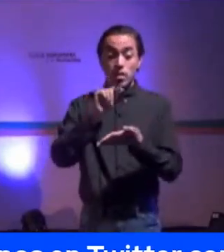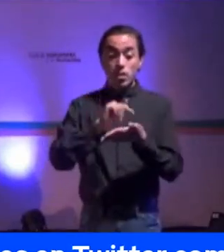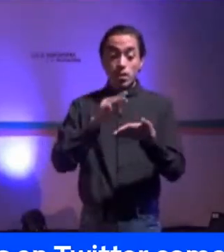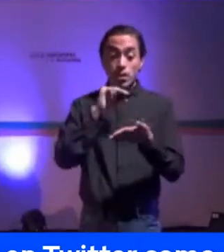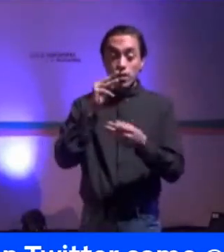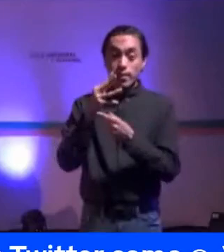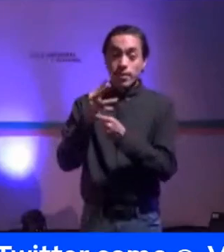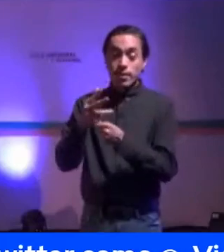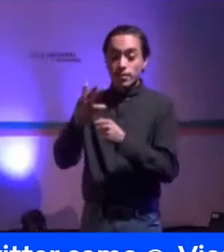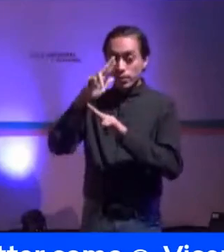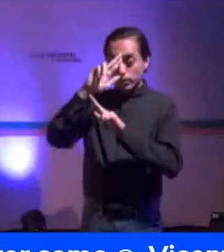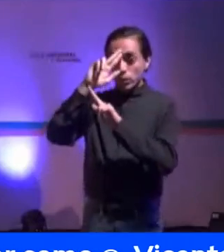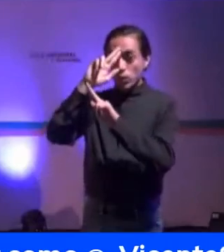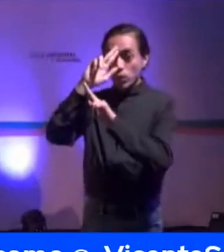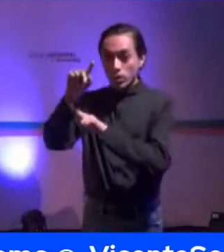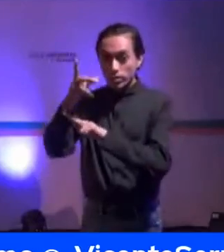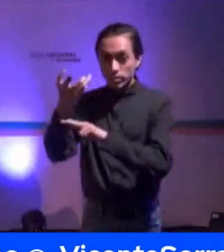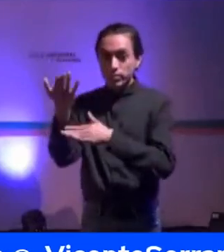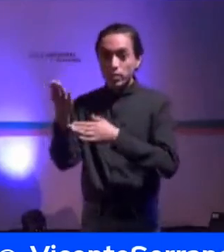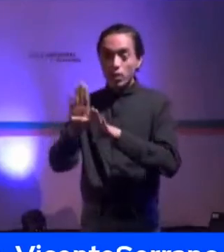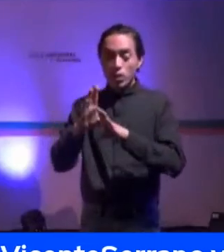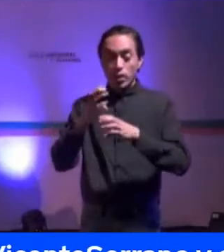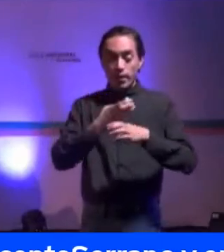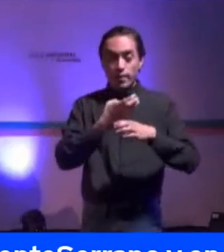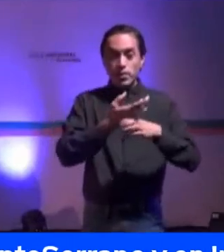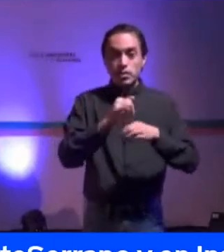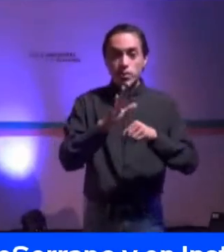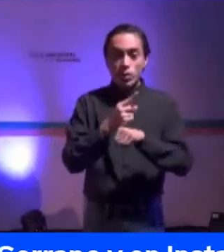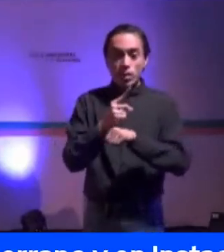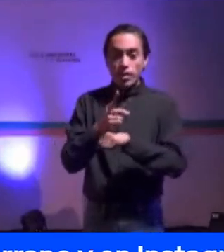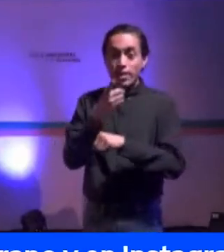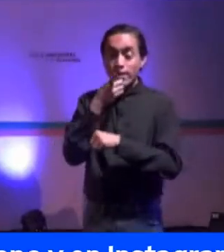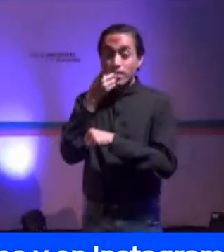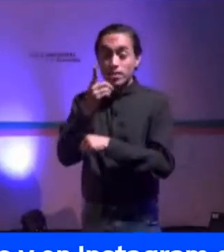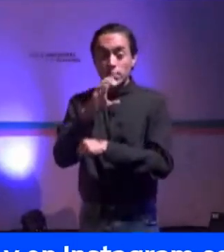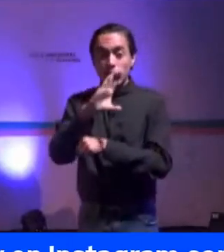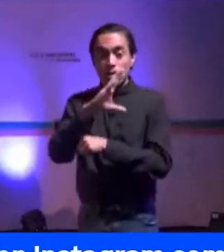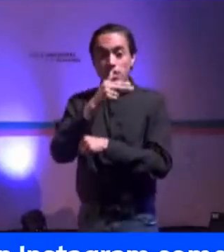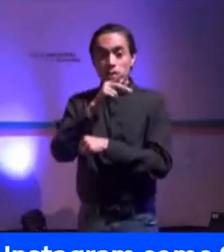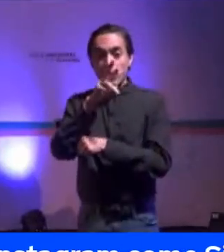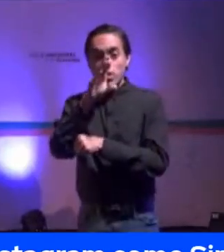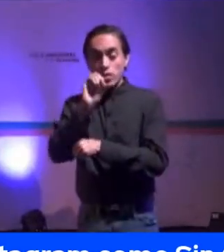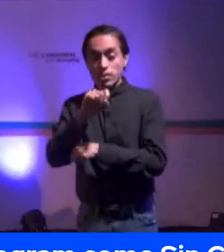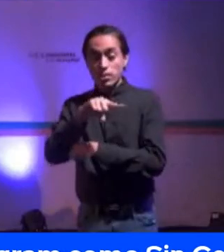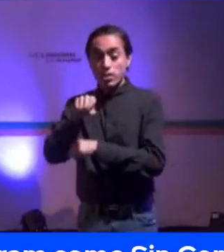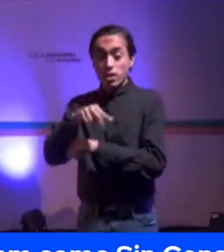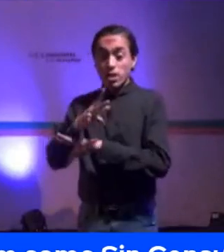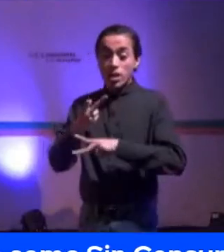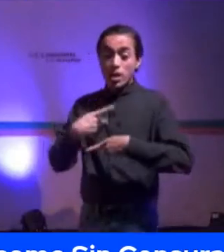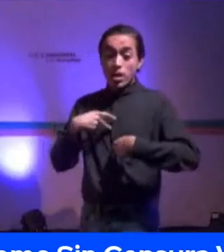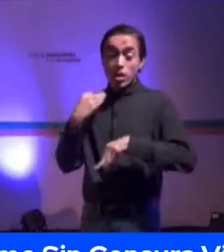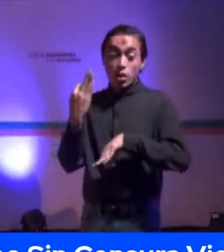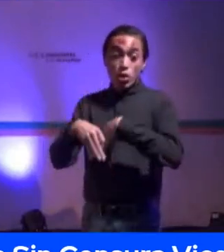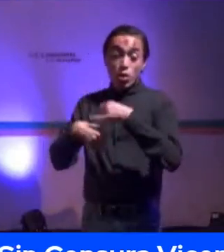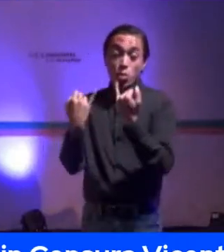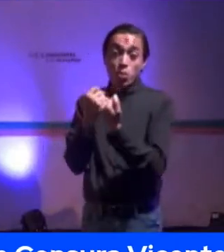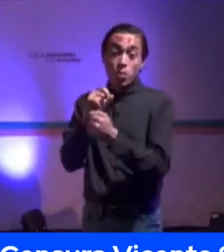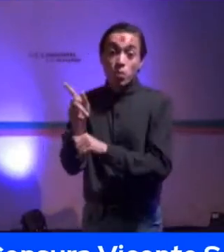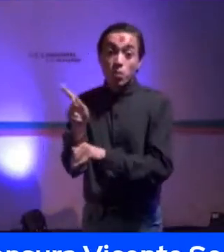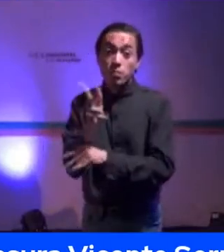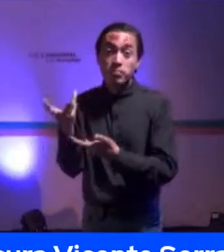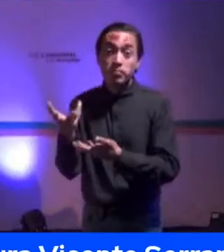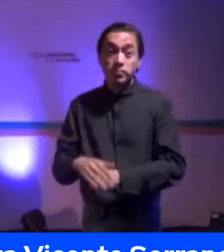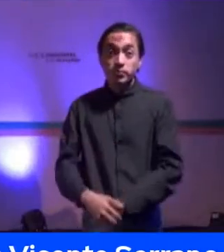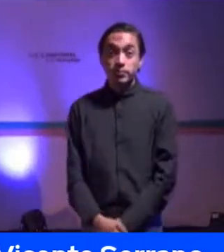¿no? Por esto del café, porque dicen que somos chayoteros y piensan que León el León piensa que todos son de su condición,